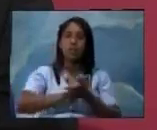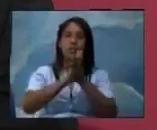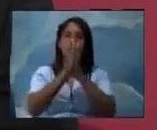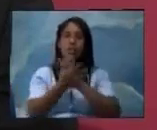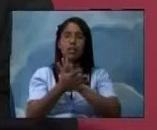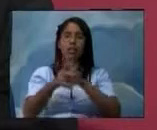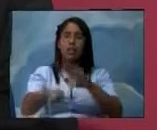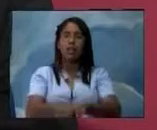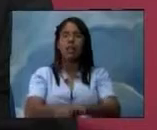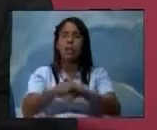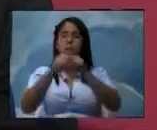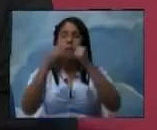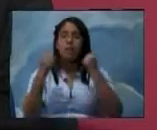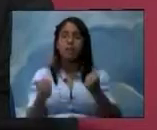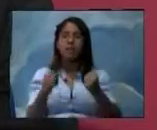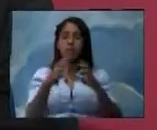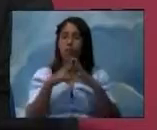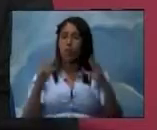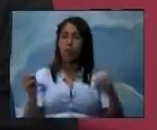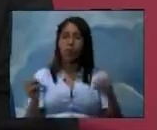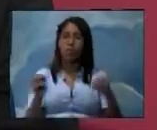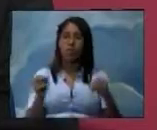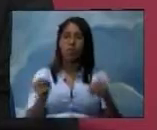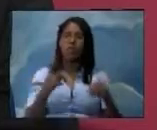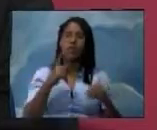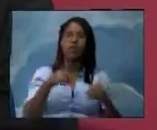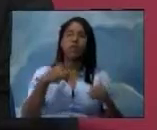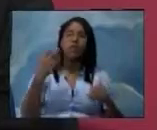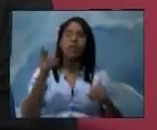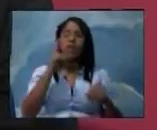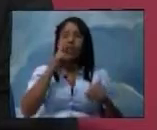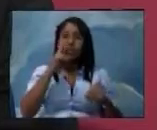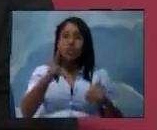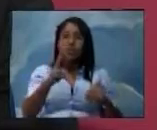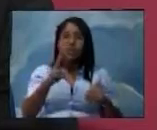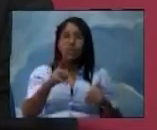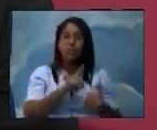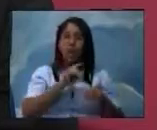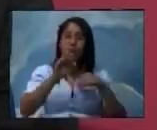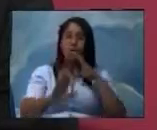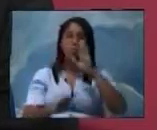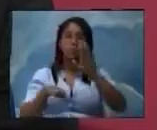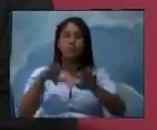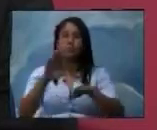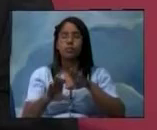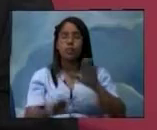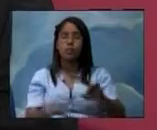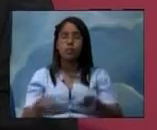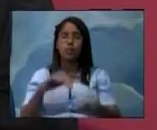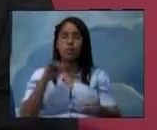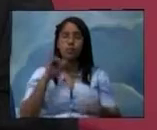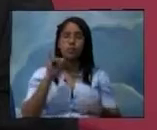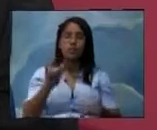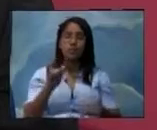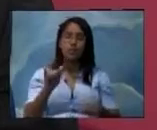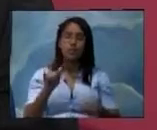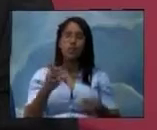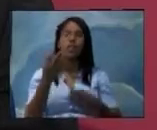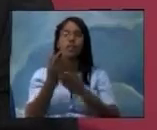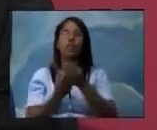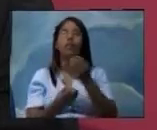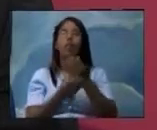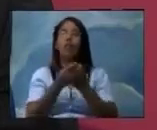y quebrantará todo. Y lo que vistes de los pies y los dedos,